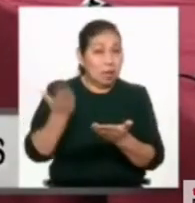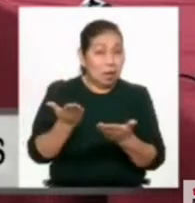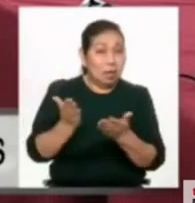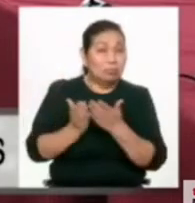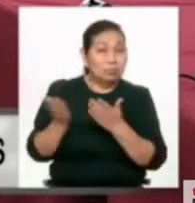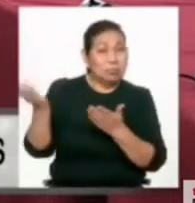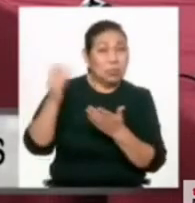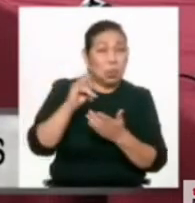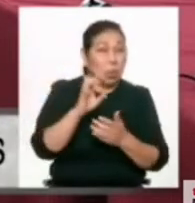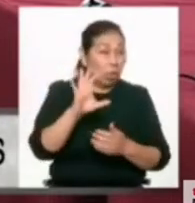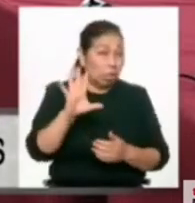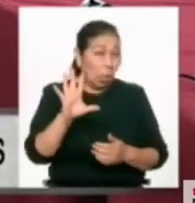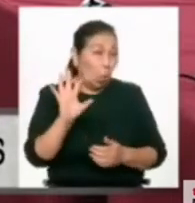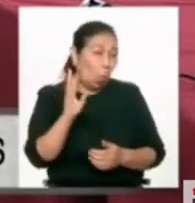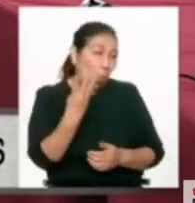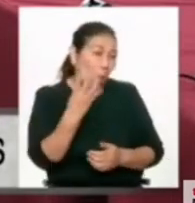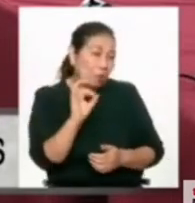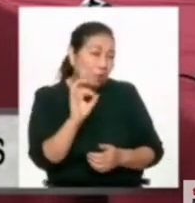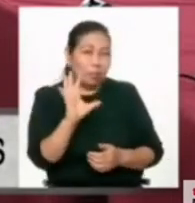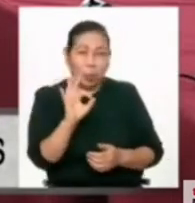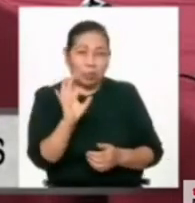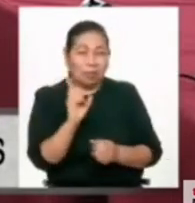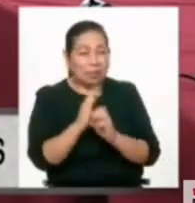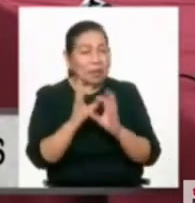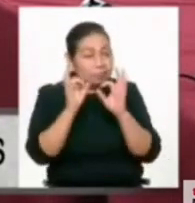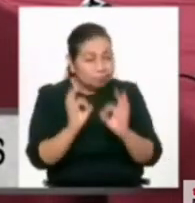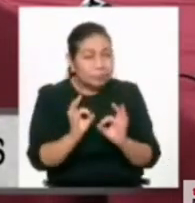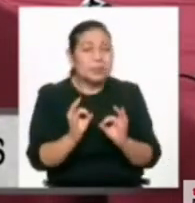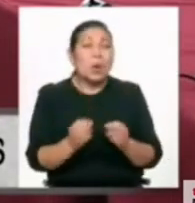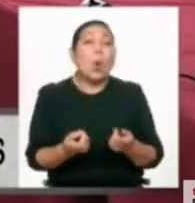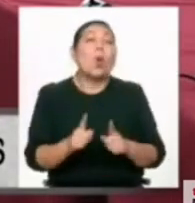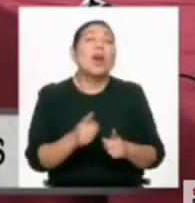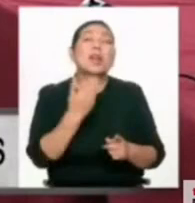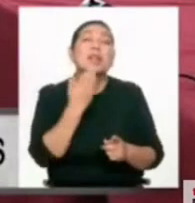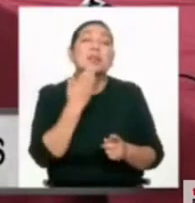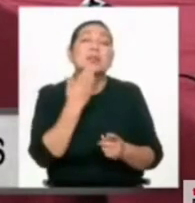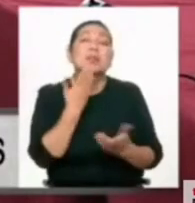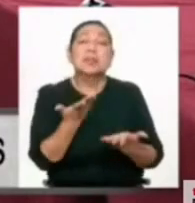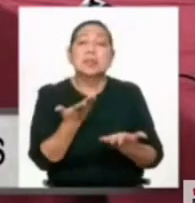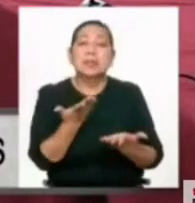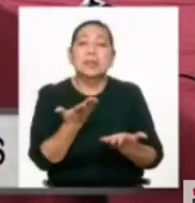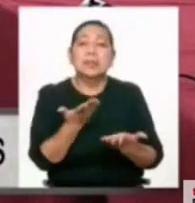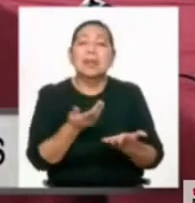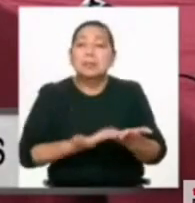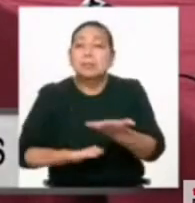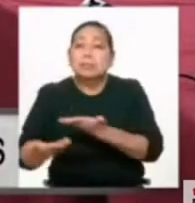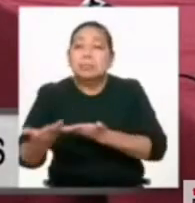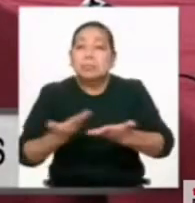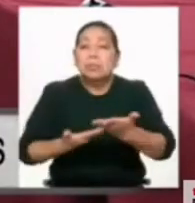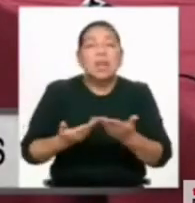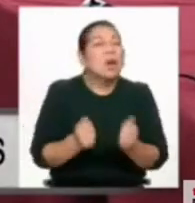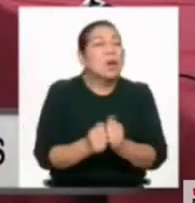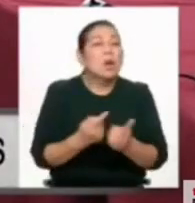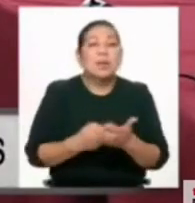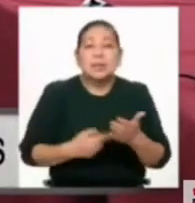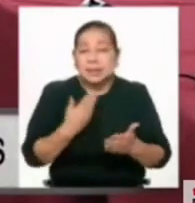Perú entre 40 a 50 días luego de su compra, si es que nos puede precisar con quiénes han hecho esta negociación